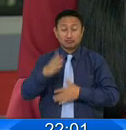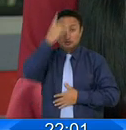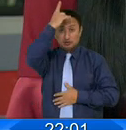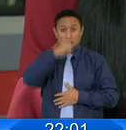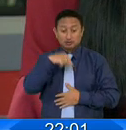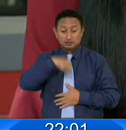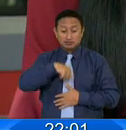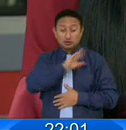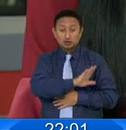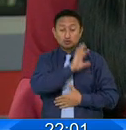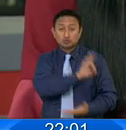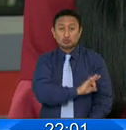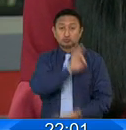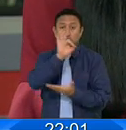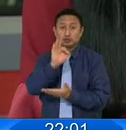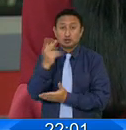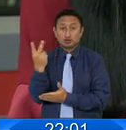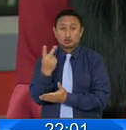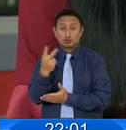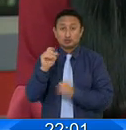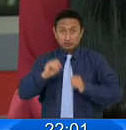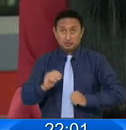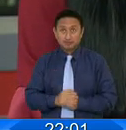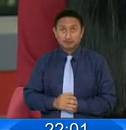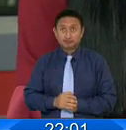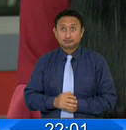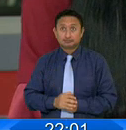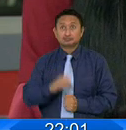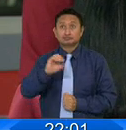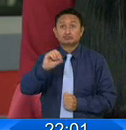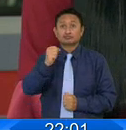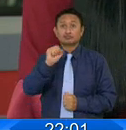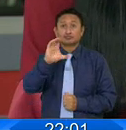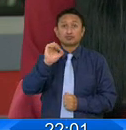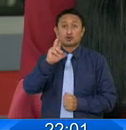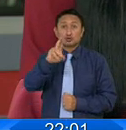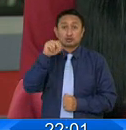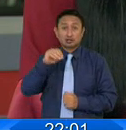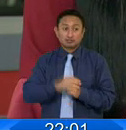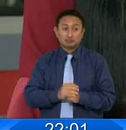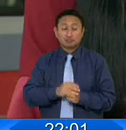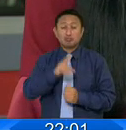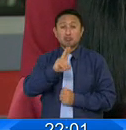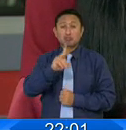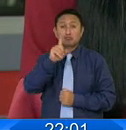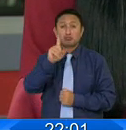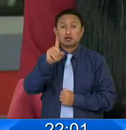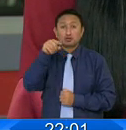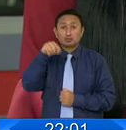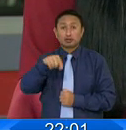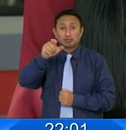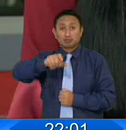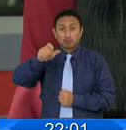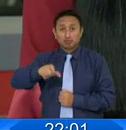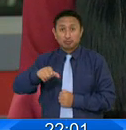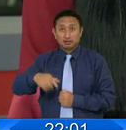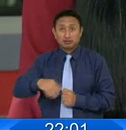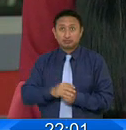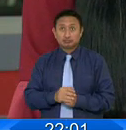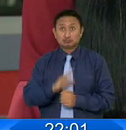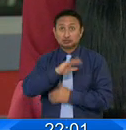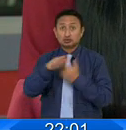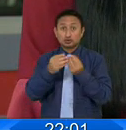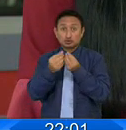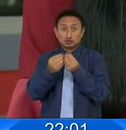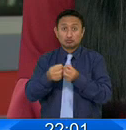el representante de los acreedores, Óscar Ayerbe, cerca de 21.000 clientes perdieron la totalidad